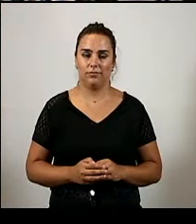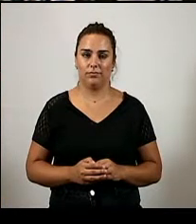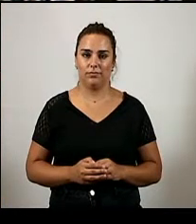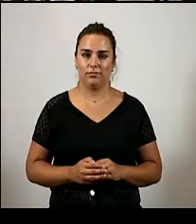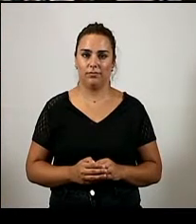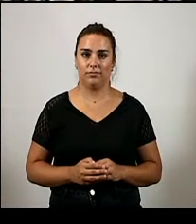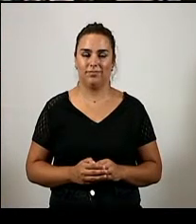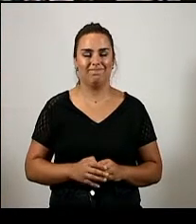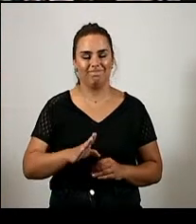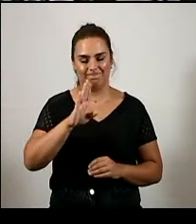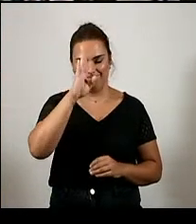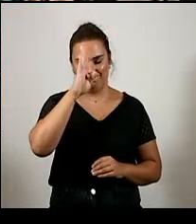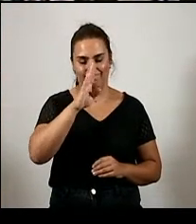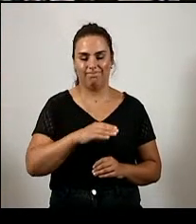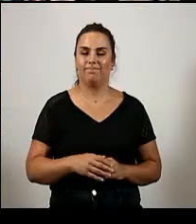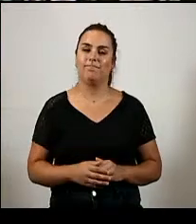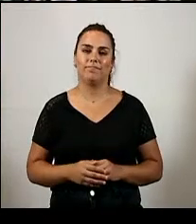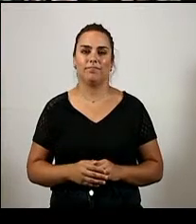Hola de nuevo.